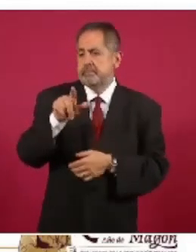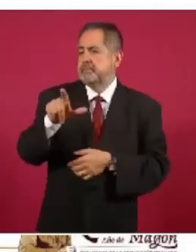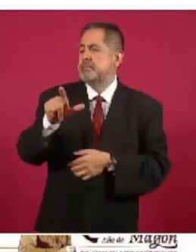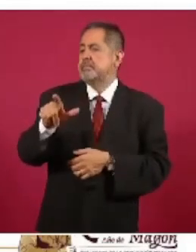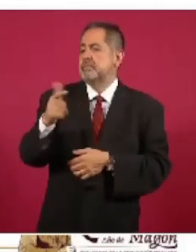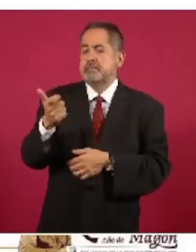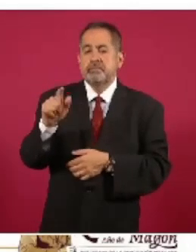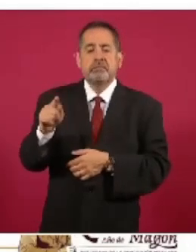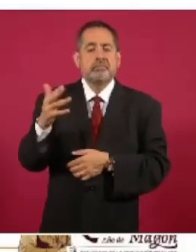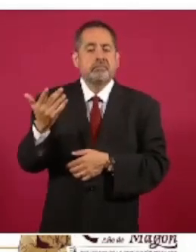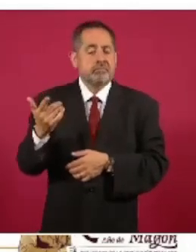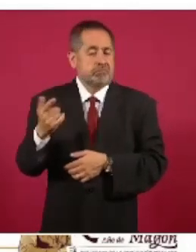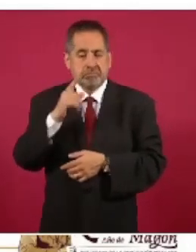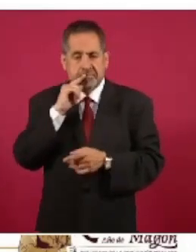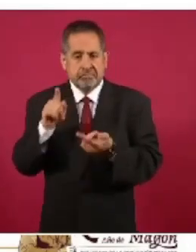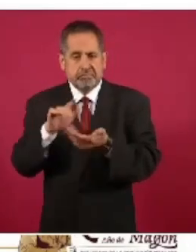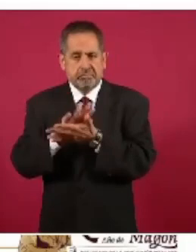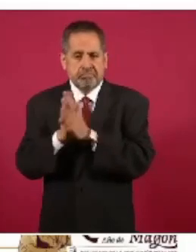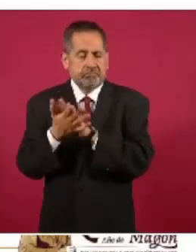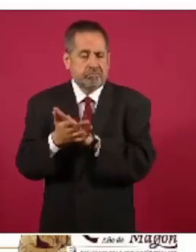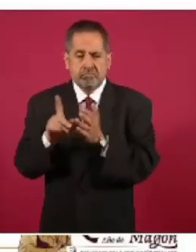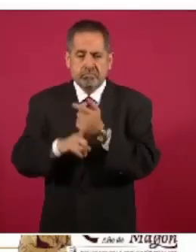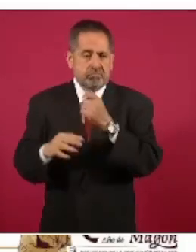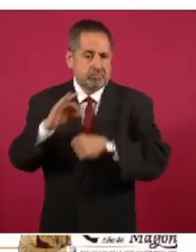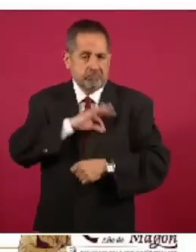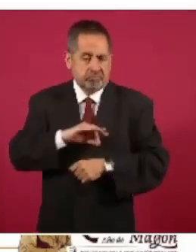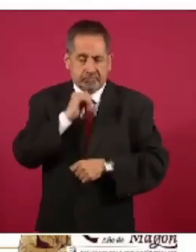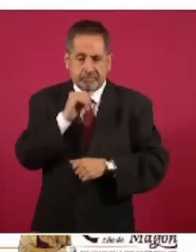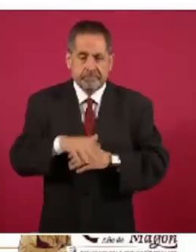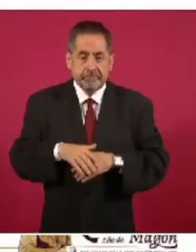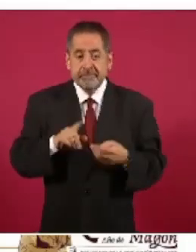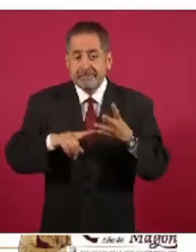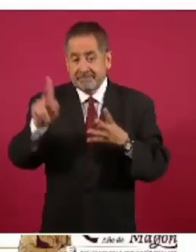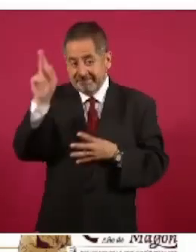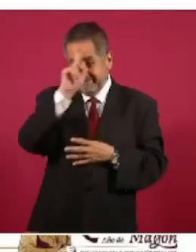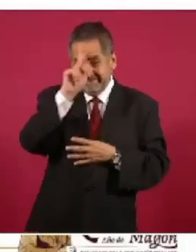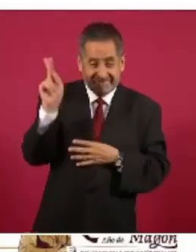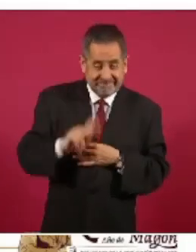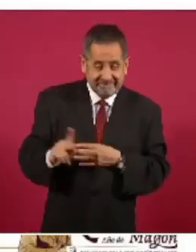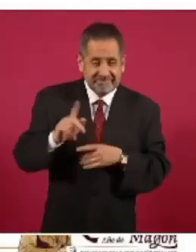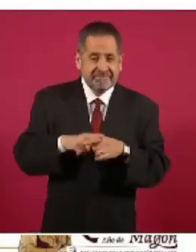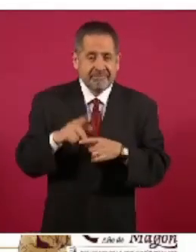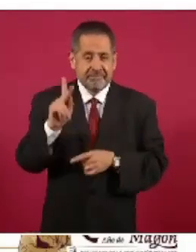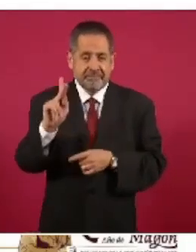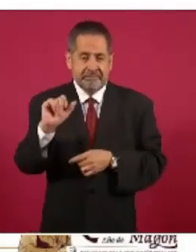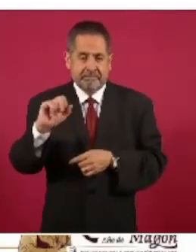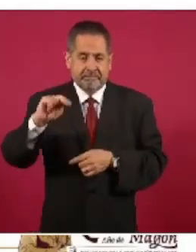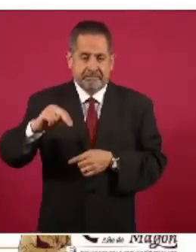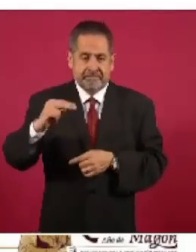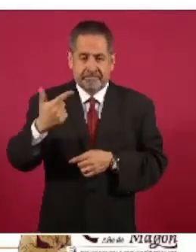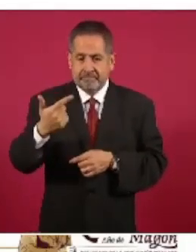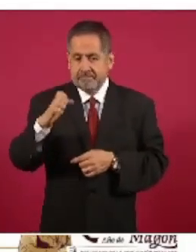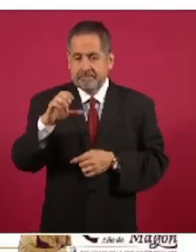centavos, mismo tipo cambiario y sin comisión, y la peor opción fue Pangea Money Transfer, que nos dio